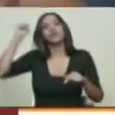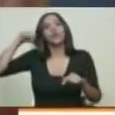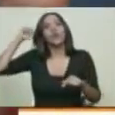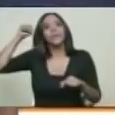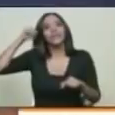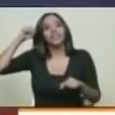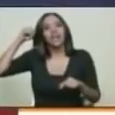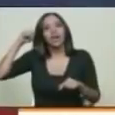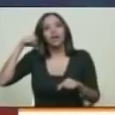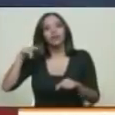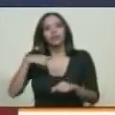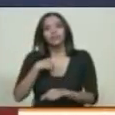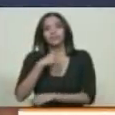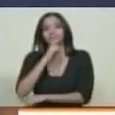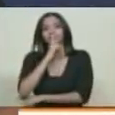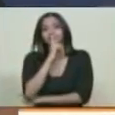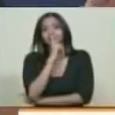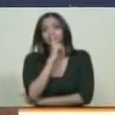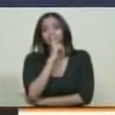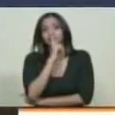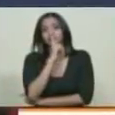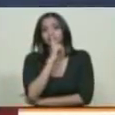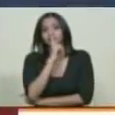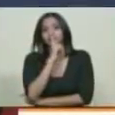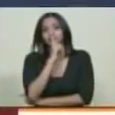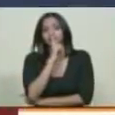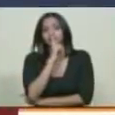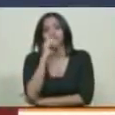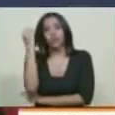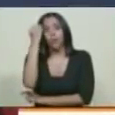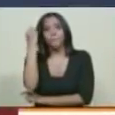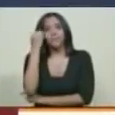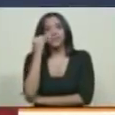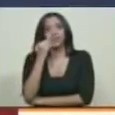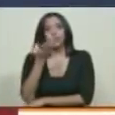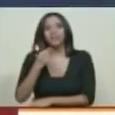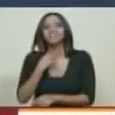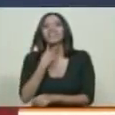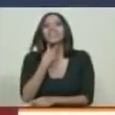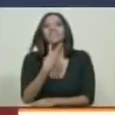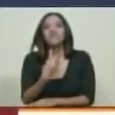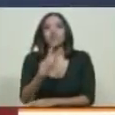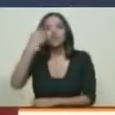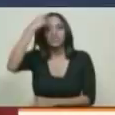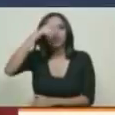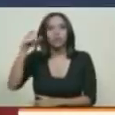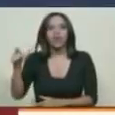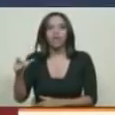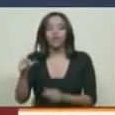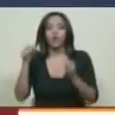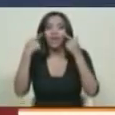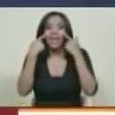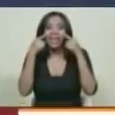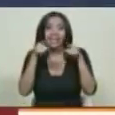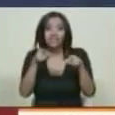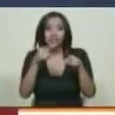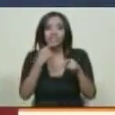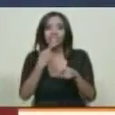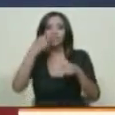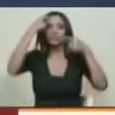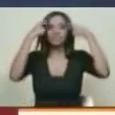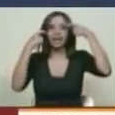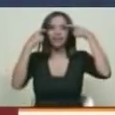que yo me quedo sin comentarios. Yo me quedo sin comentarios. Porque esa es la voz del pueblo. Eso que dijo Chávez, eso